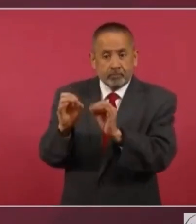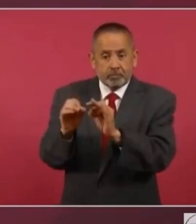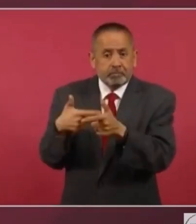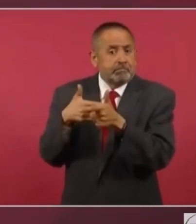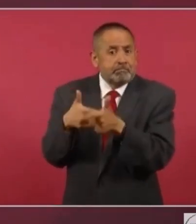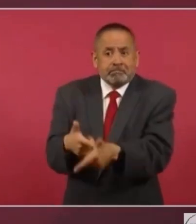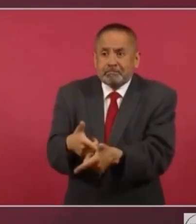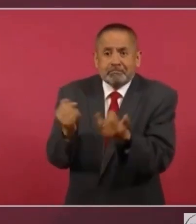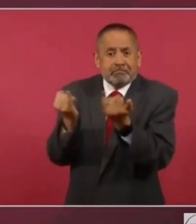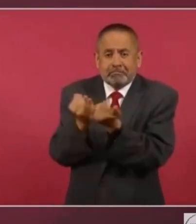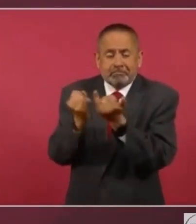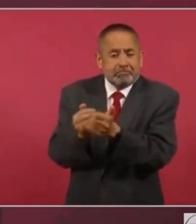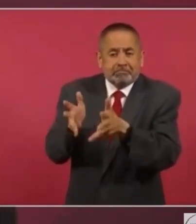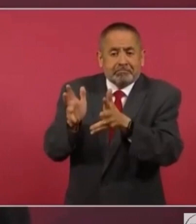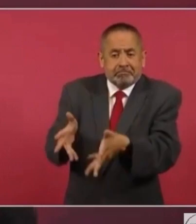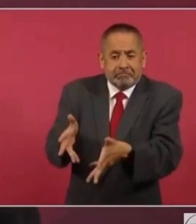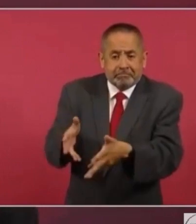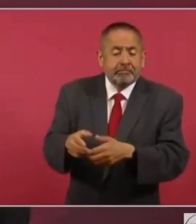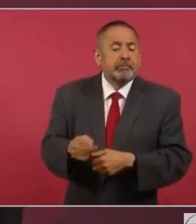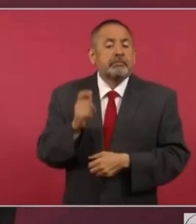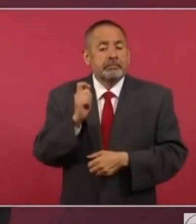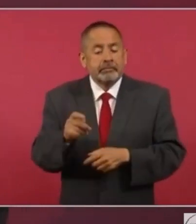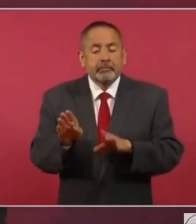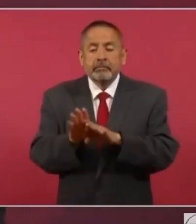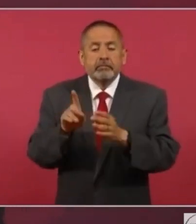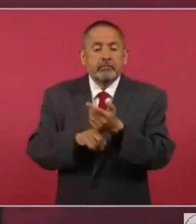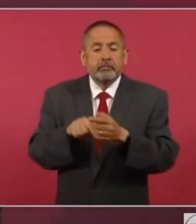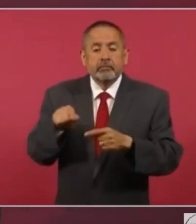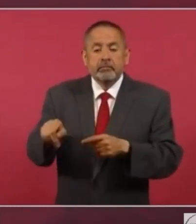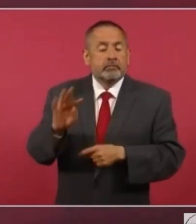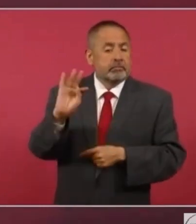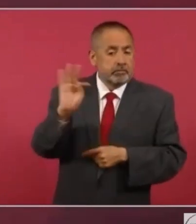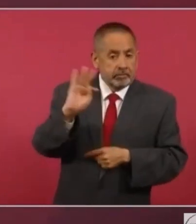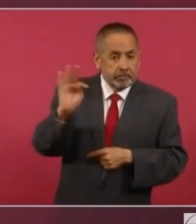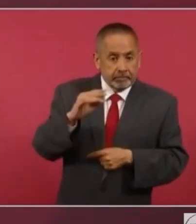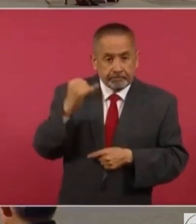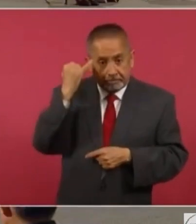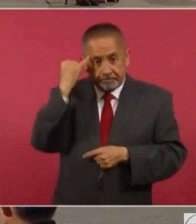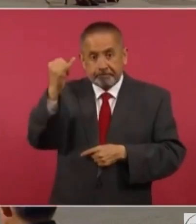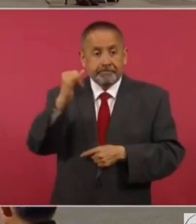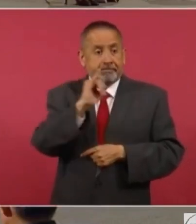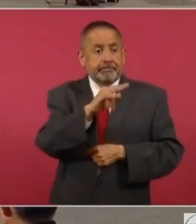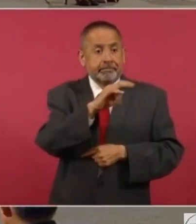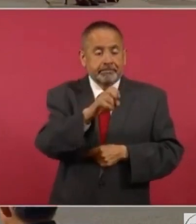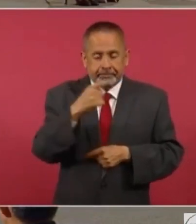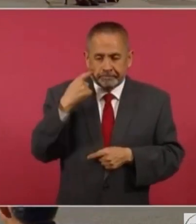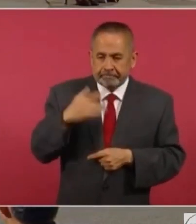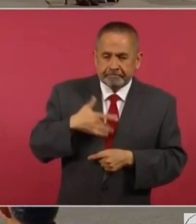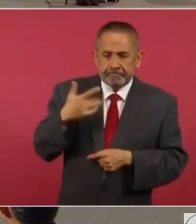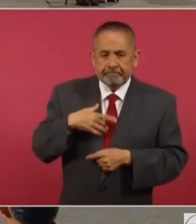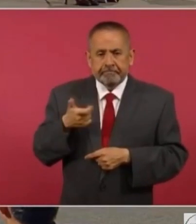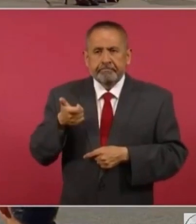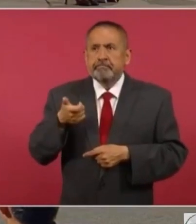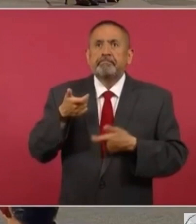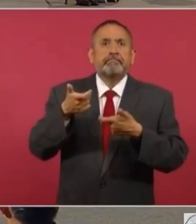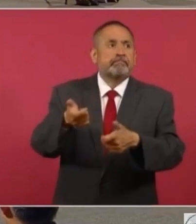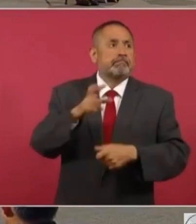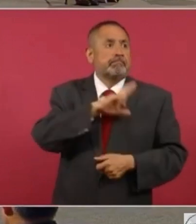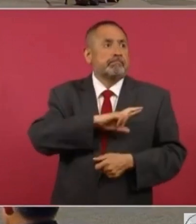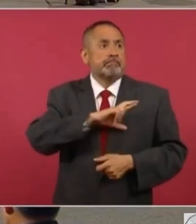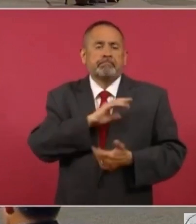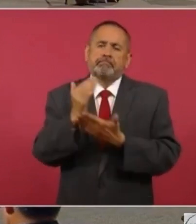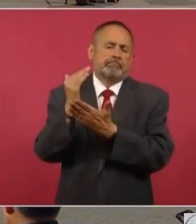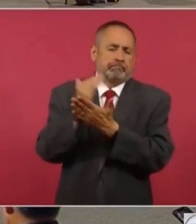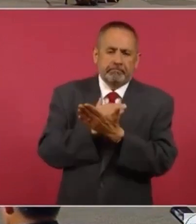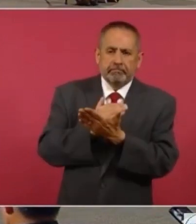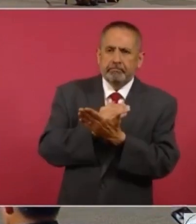ahora y solo se abre la posibilidad de que, si así lo dice el INE, para ahorrar en rentas, se puedan